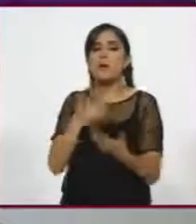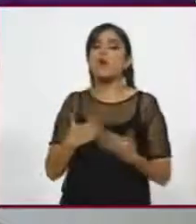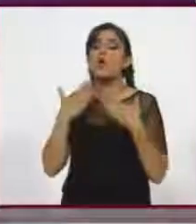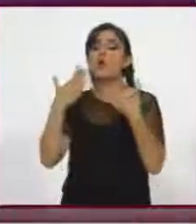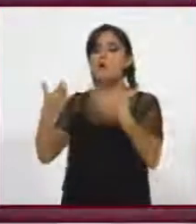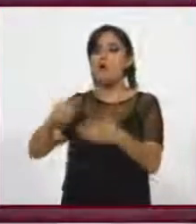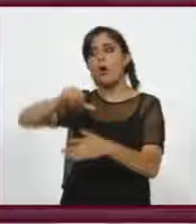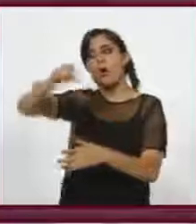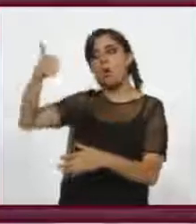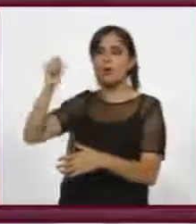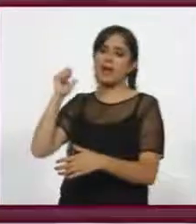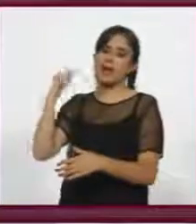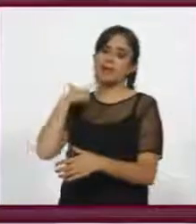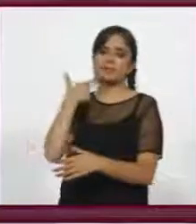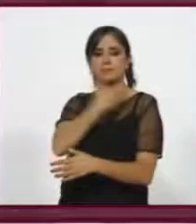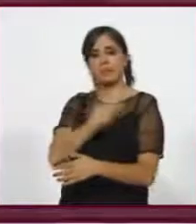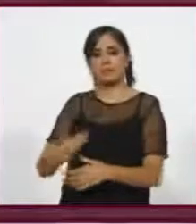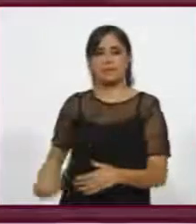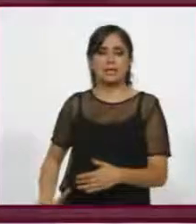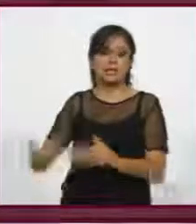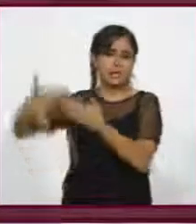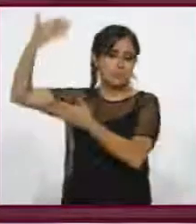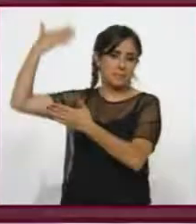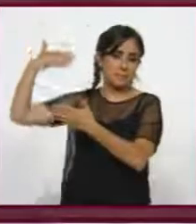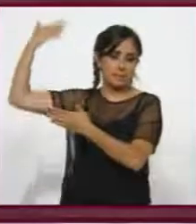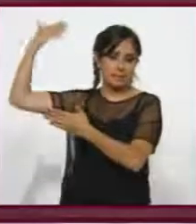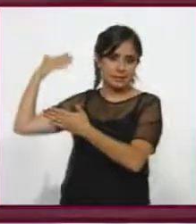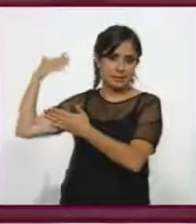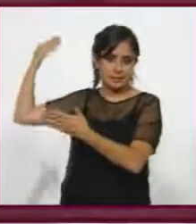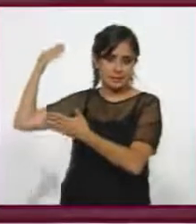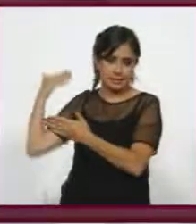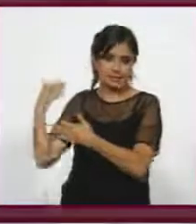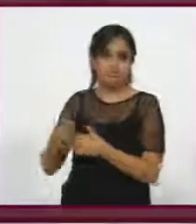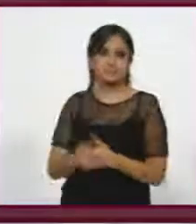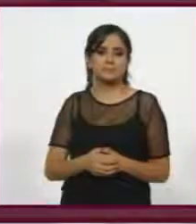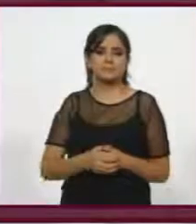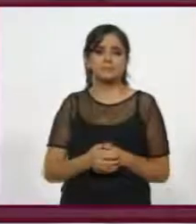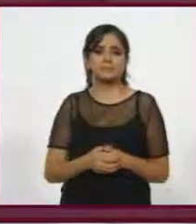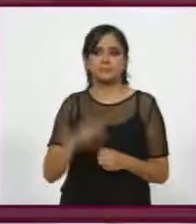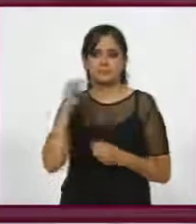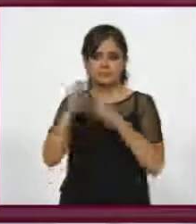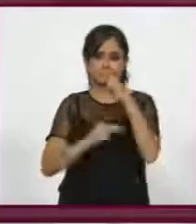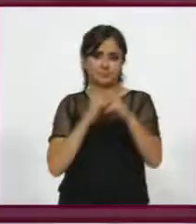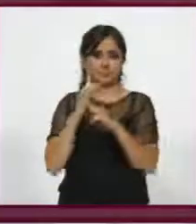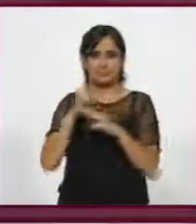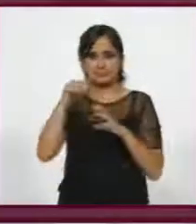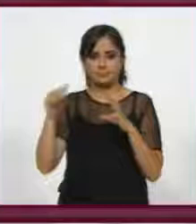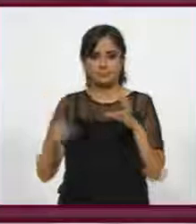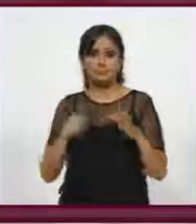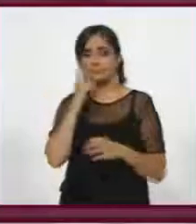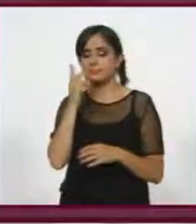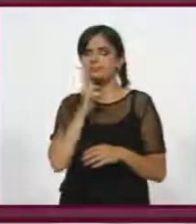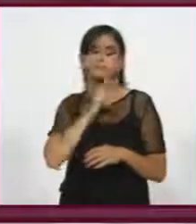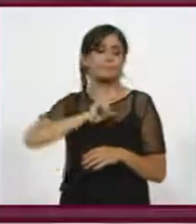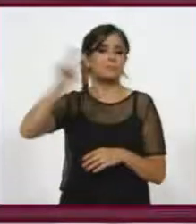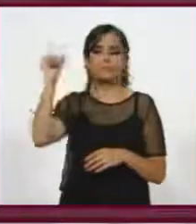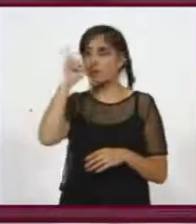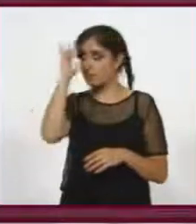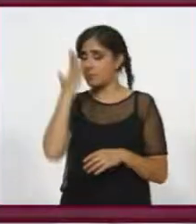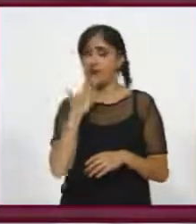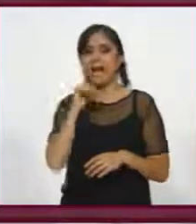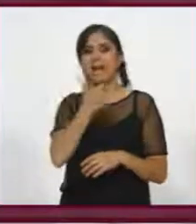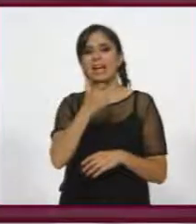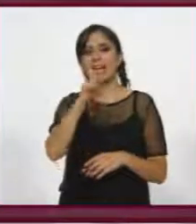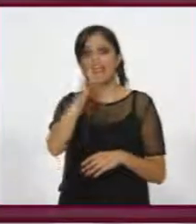que dan otros líderes, ¿no? Que tienen... que inciden en el mundo. La de mejor imagen con mucho es